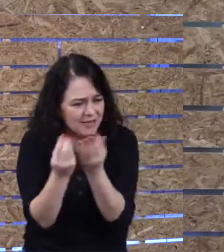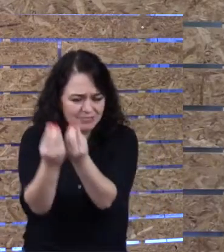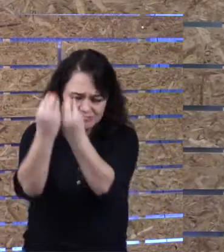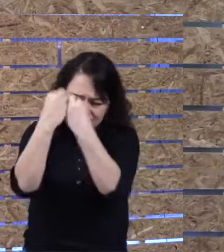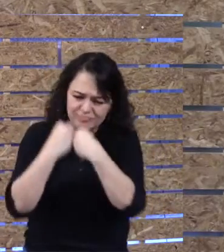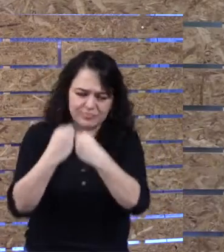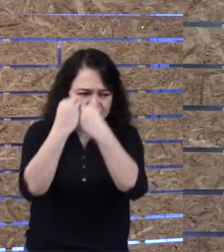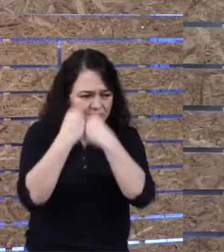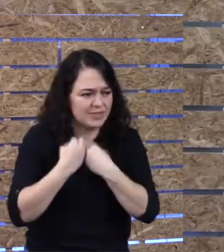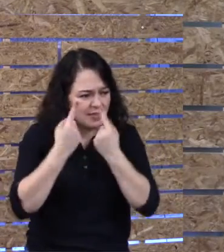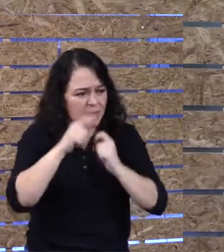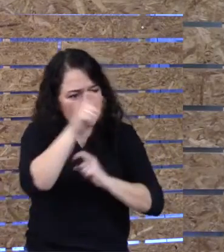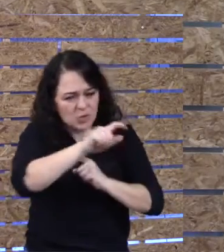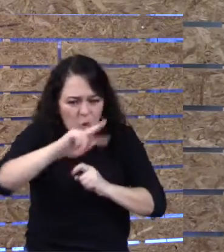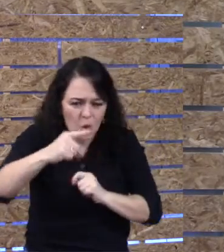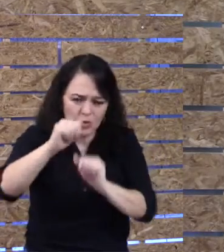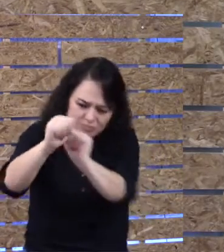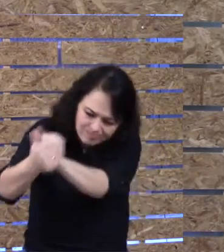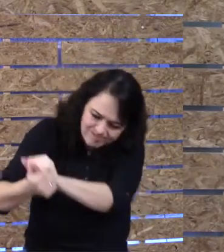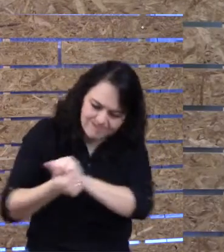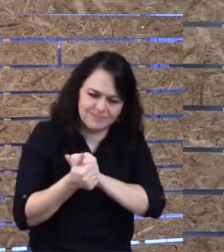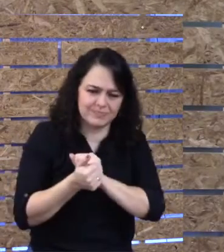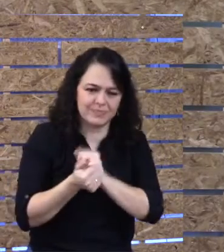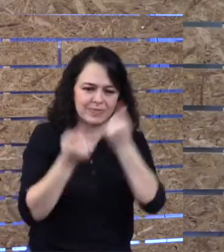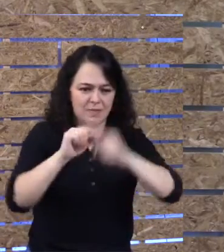y otros nos acompañan.